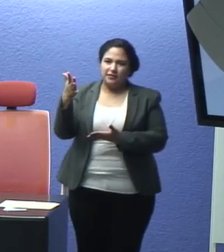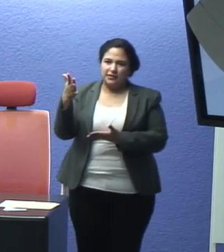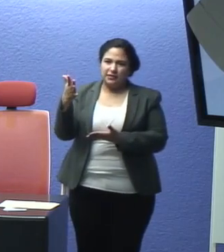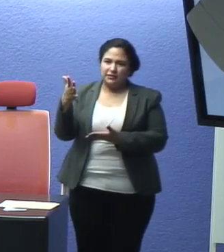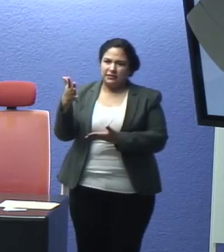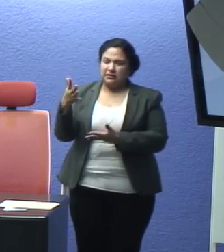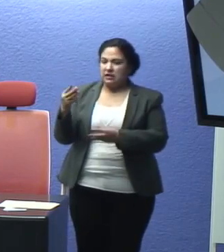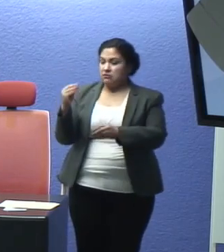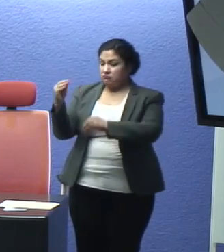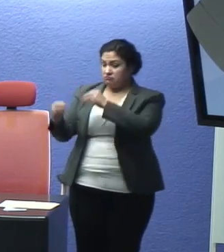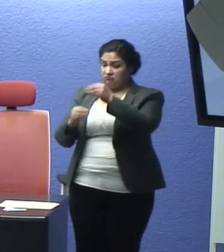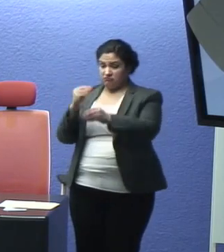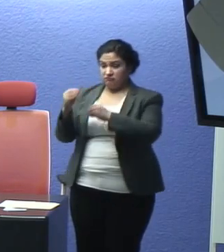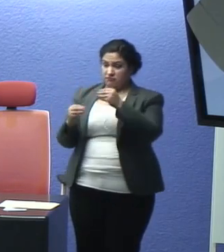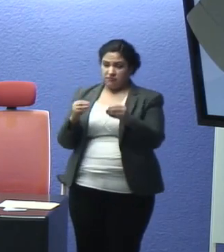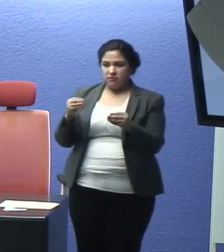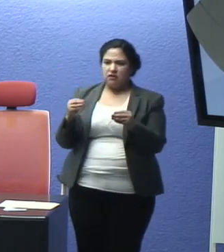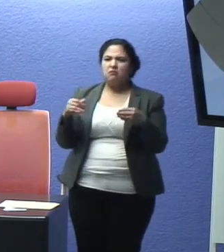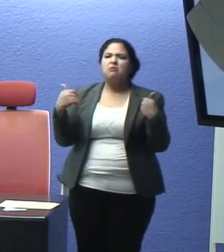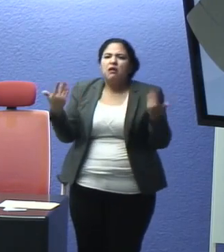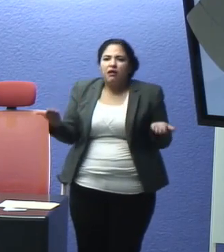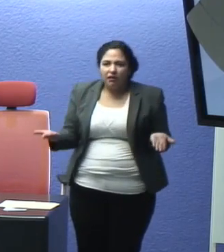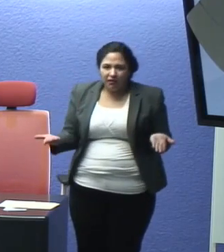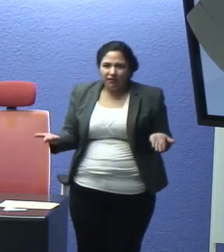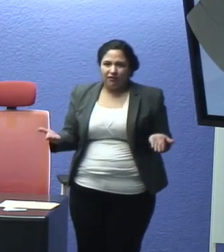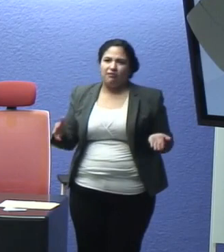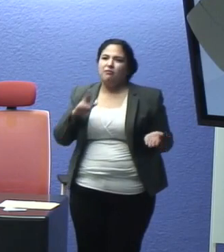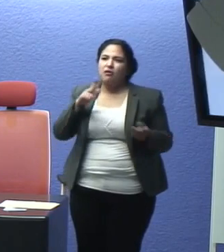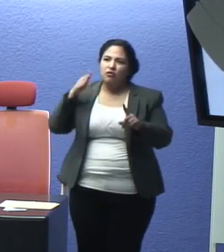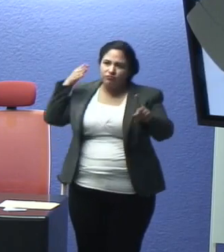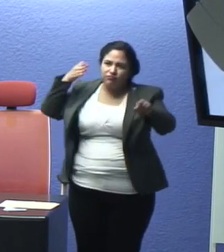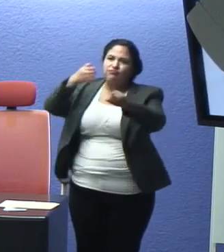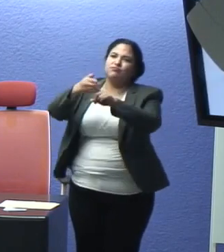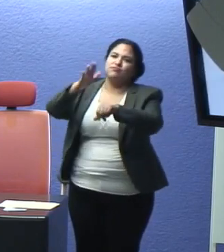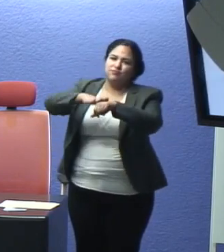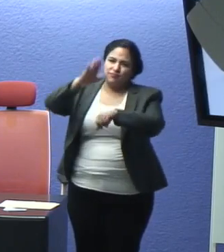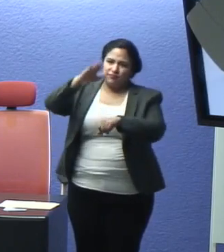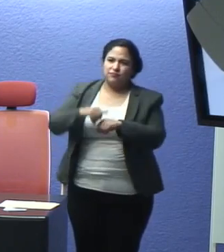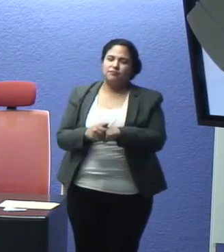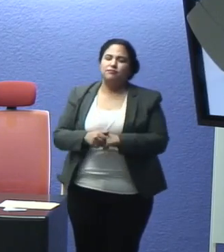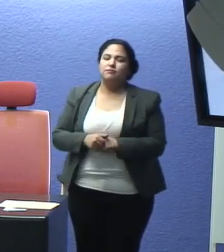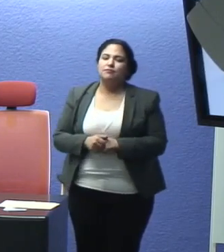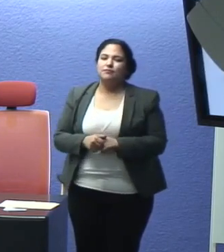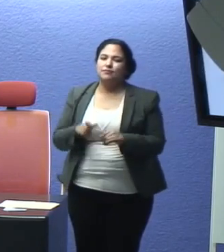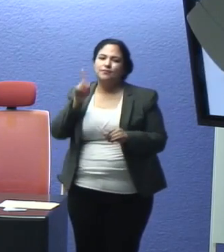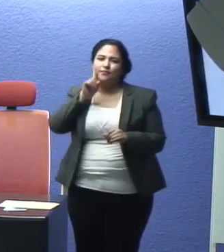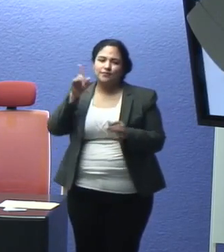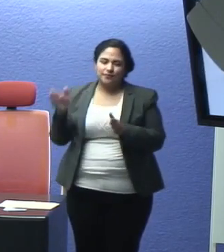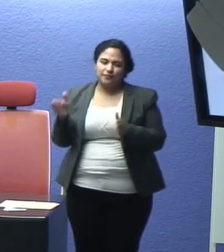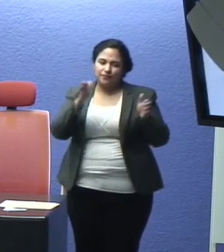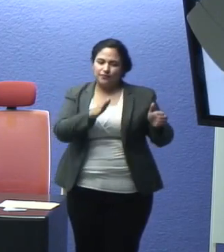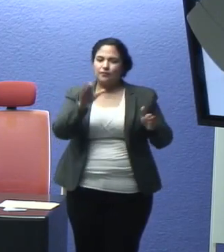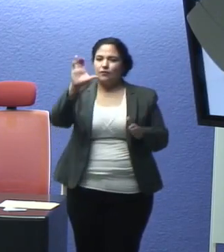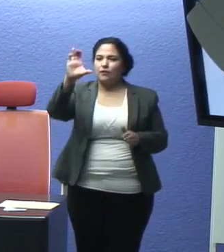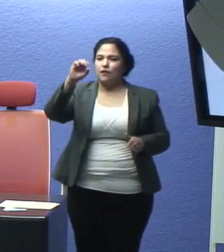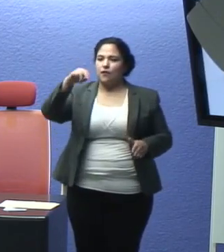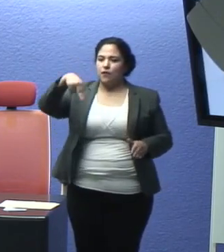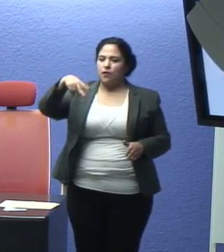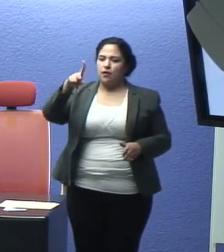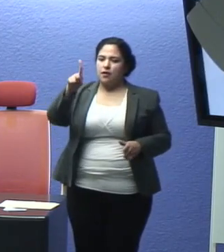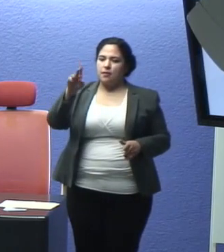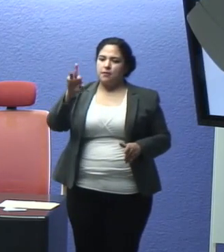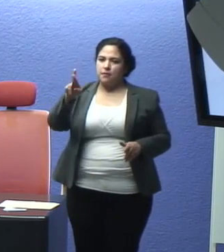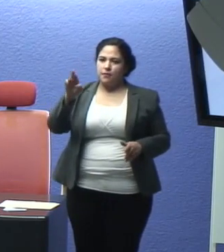es totalmente otro. Justo desde el CONAPRED, en el momento en